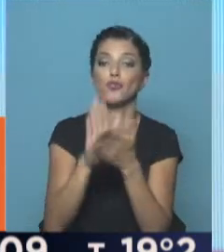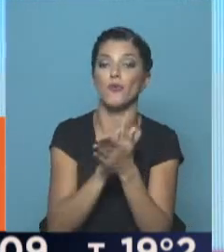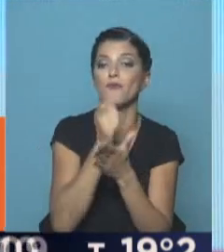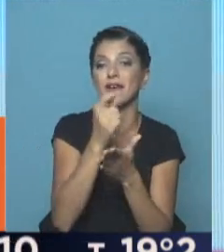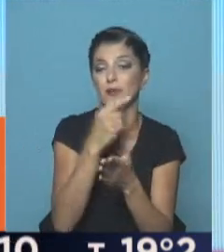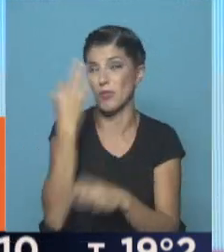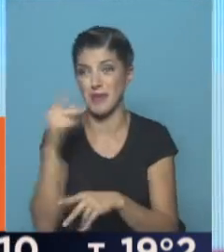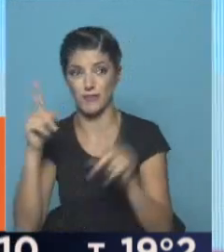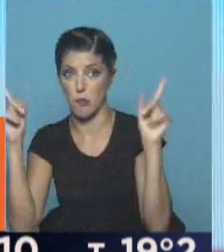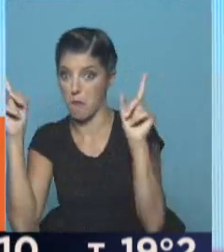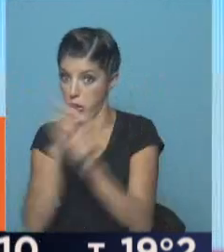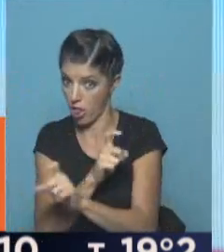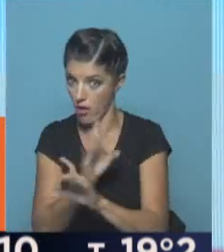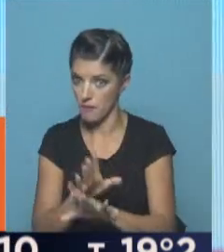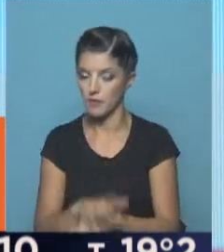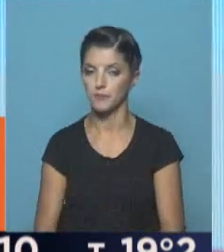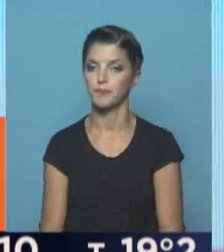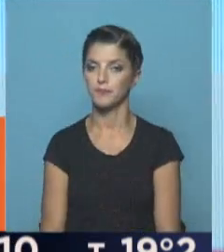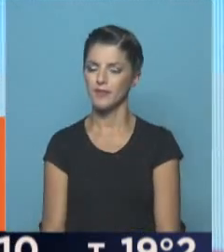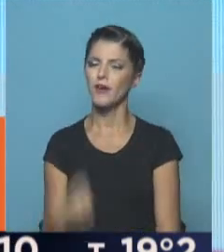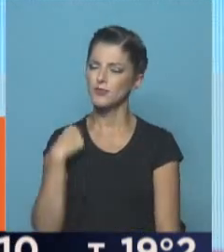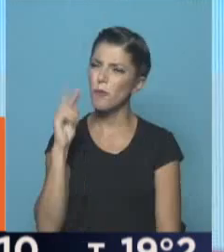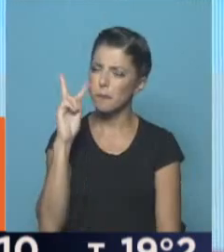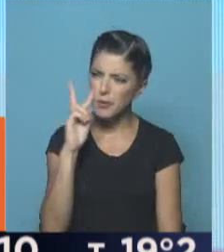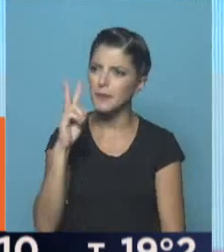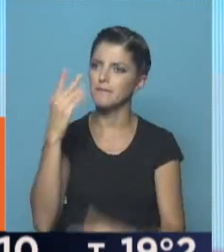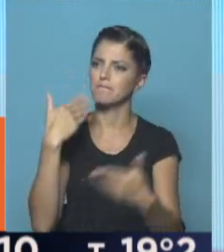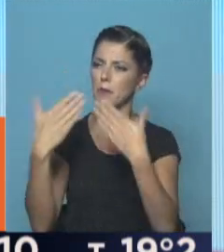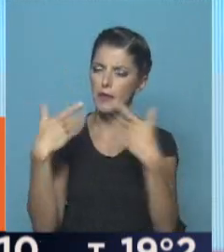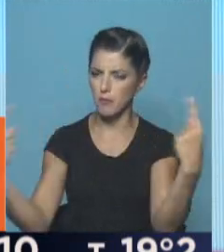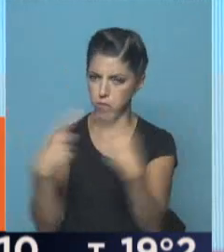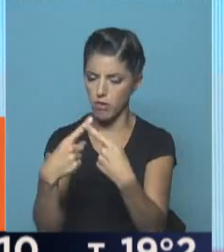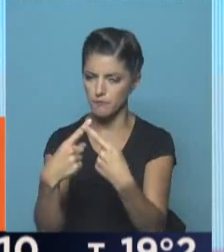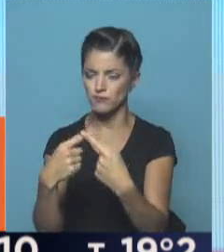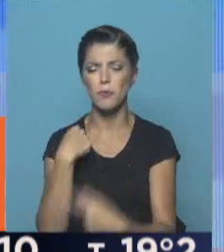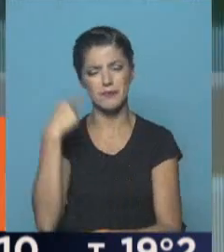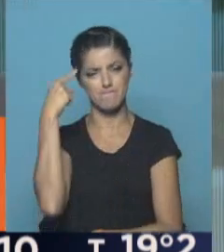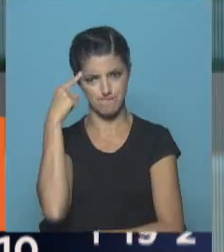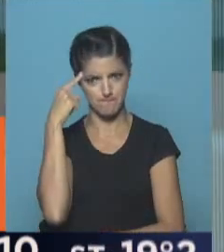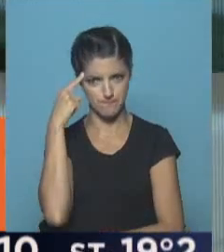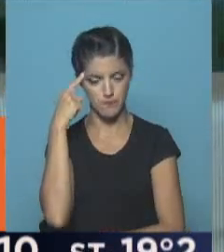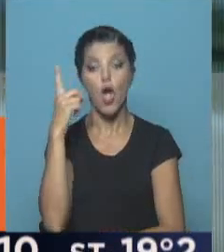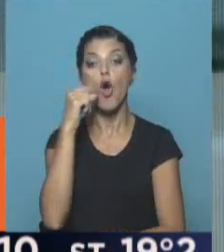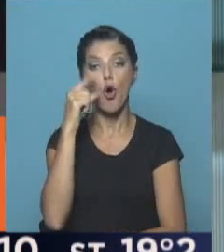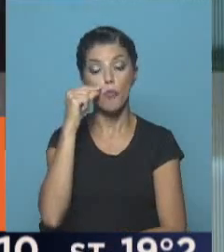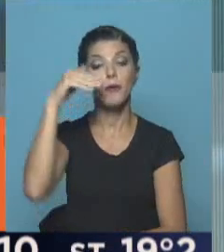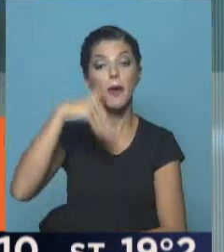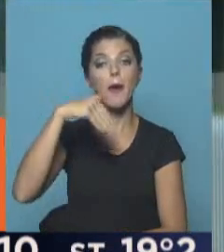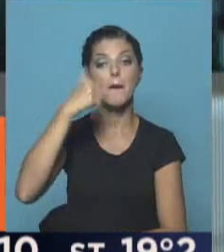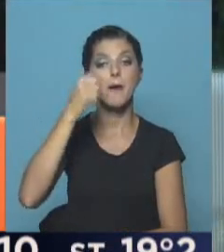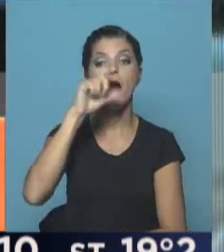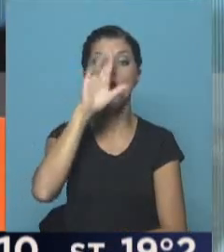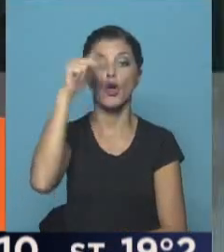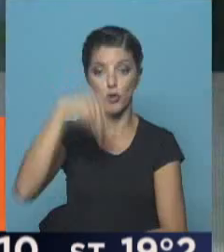más complejos. Ahora, yo lo que me preguntaba mirando el debate es lo siguiente. Evidentemente, Macron es una renovación de la